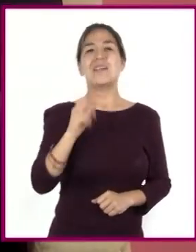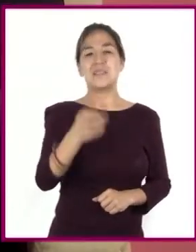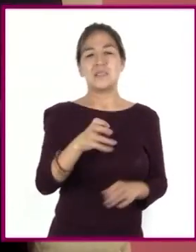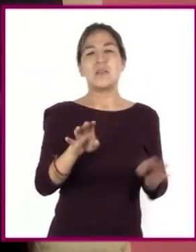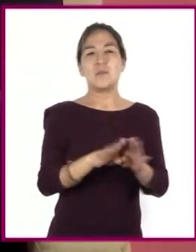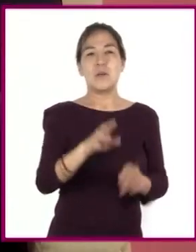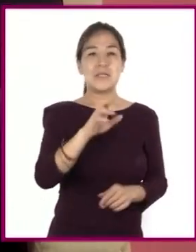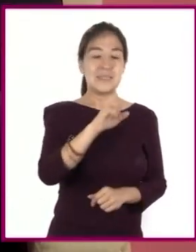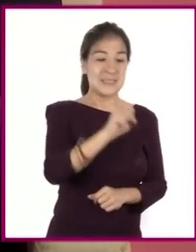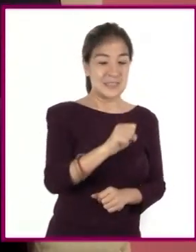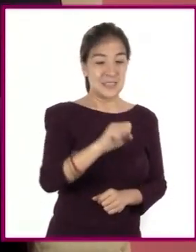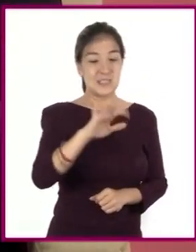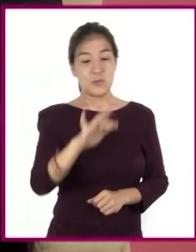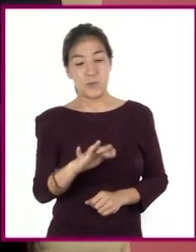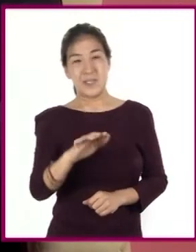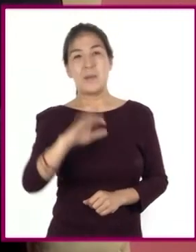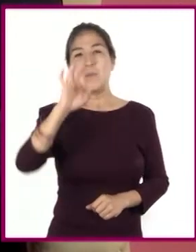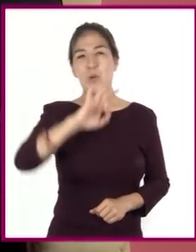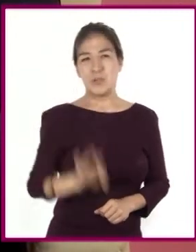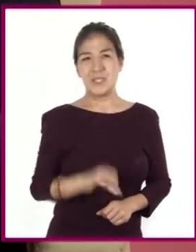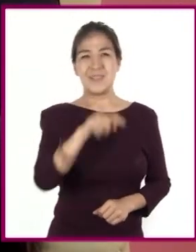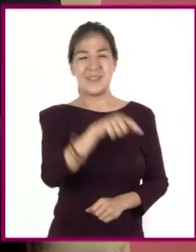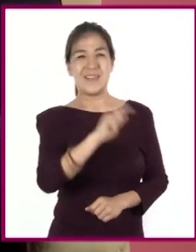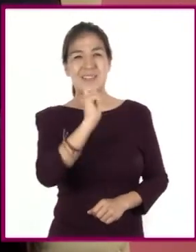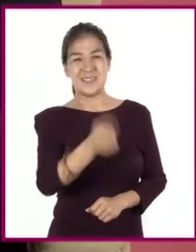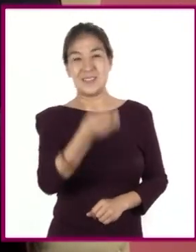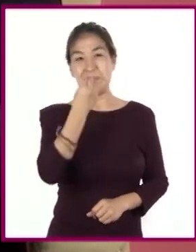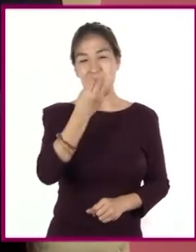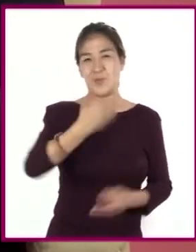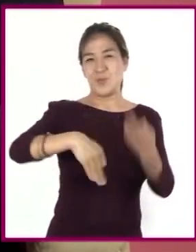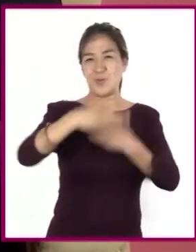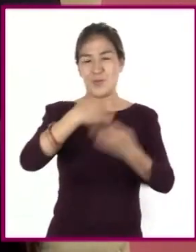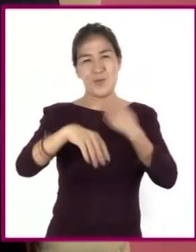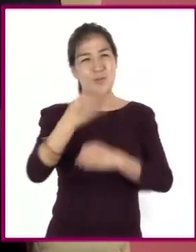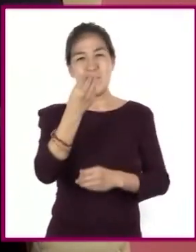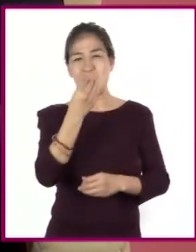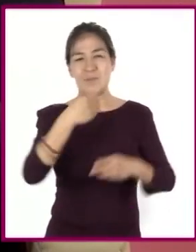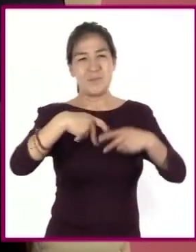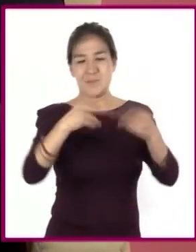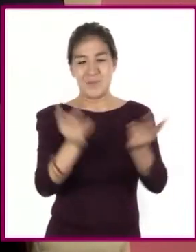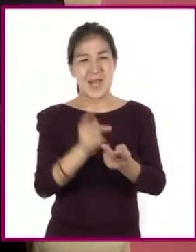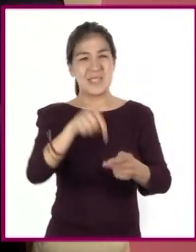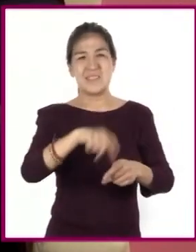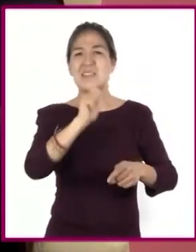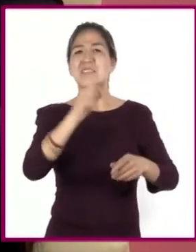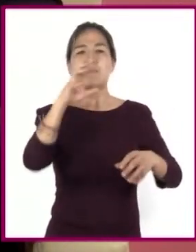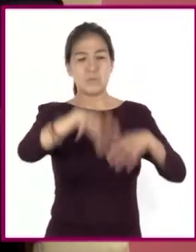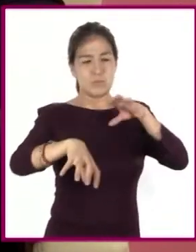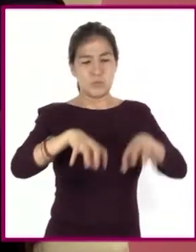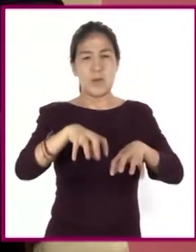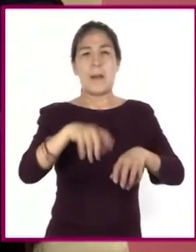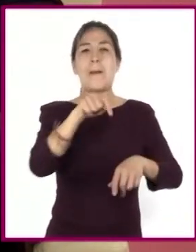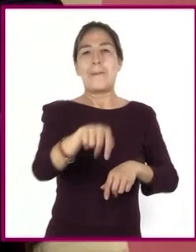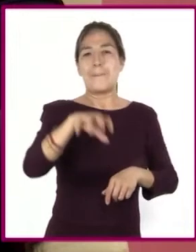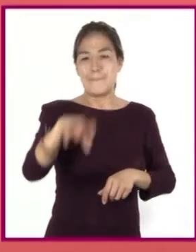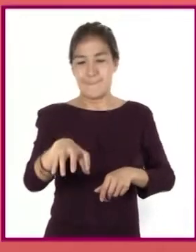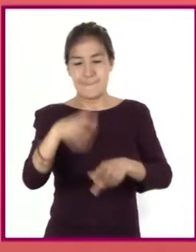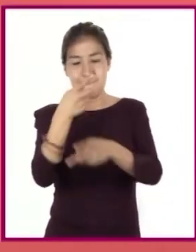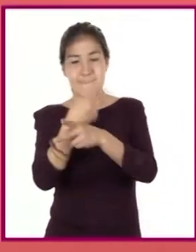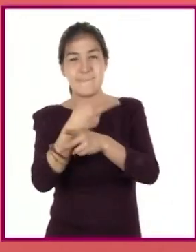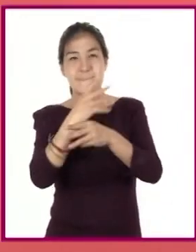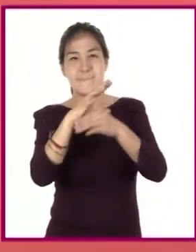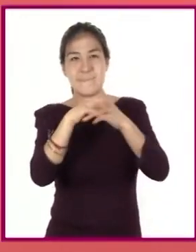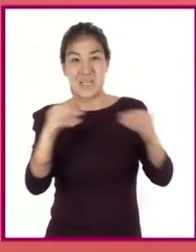el 50-60% de lo que comemos en un plato debe de ser verdura de